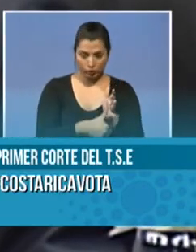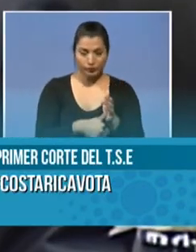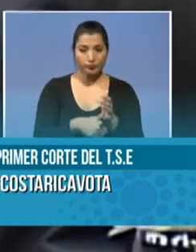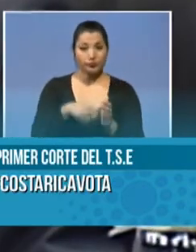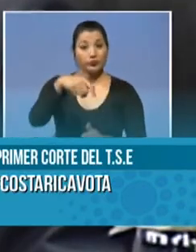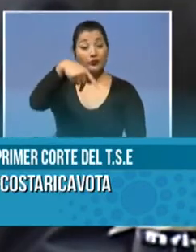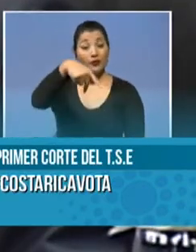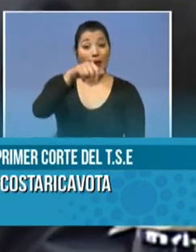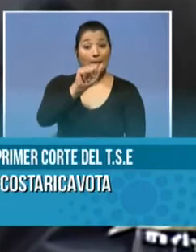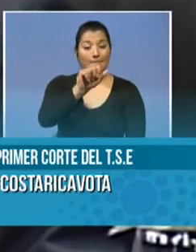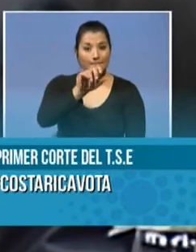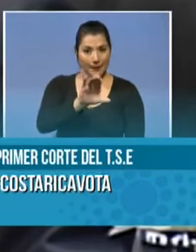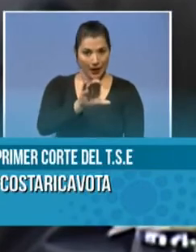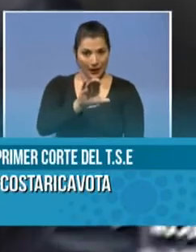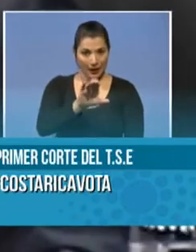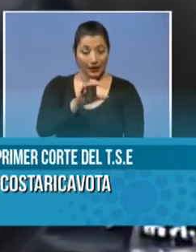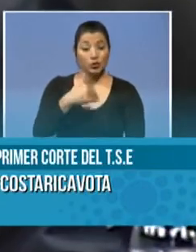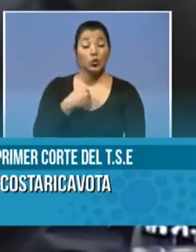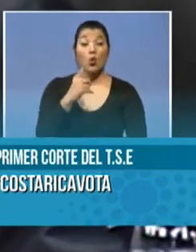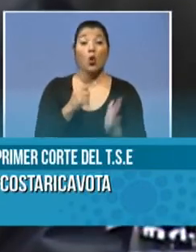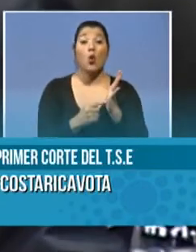Acción Ciudadana,